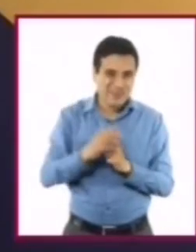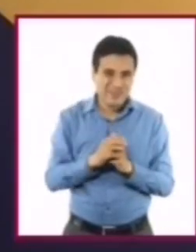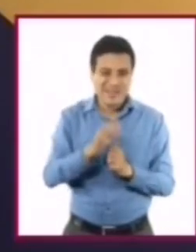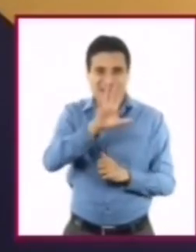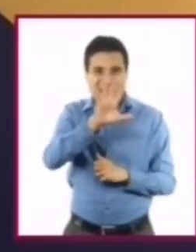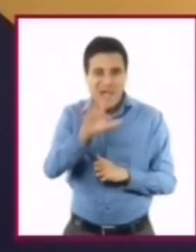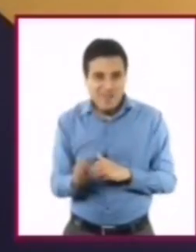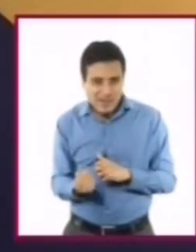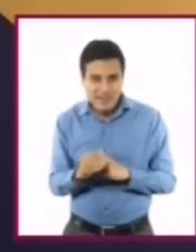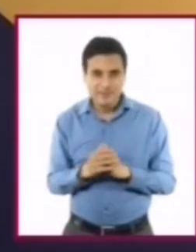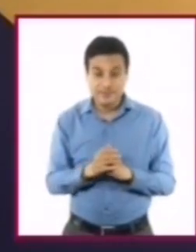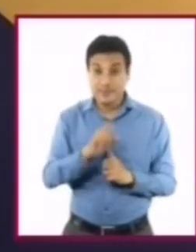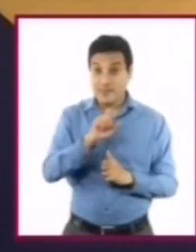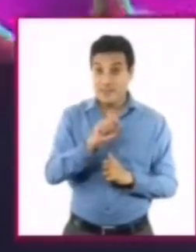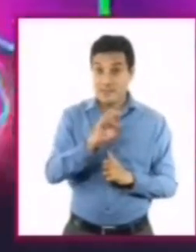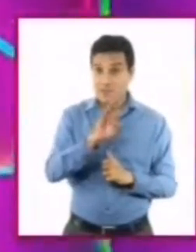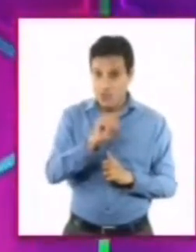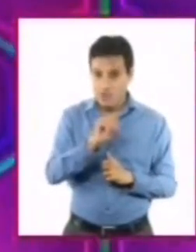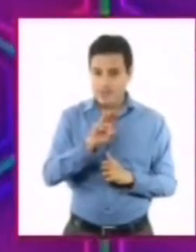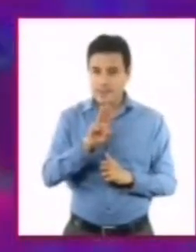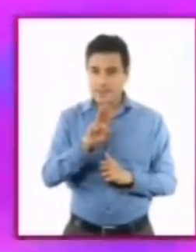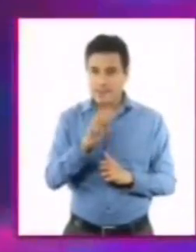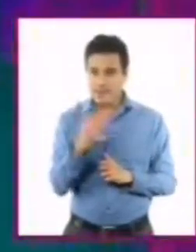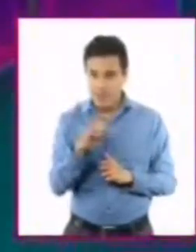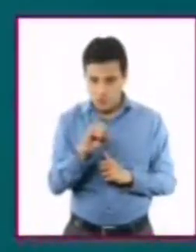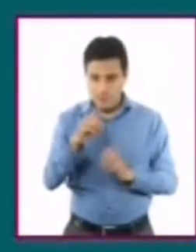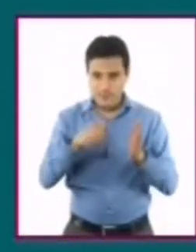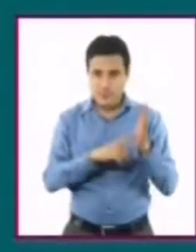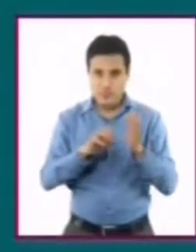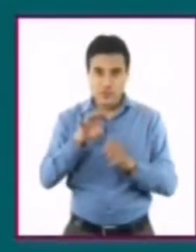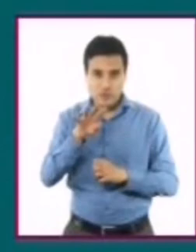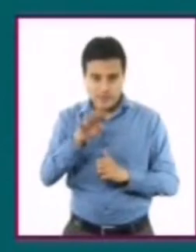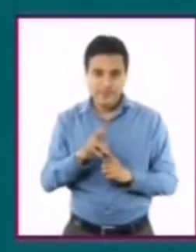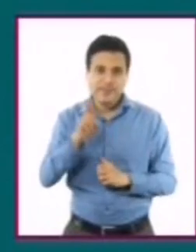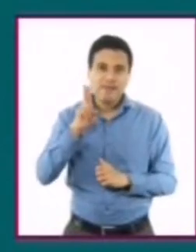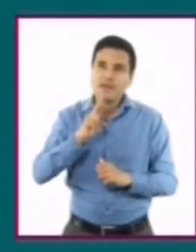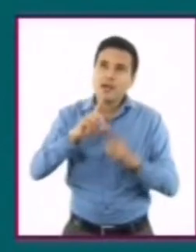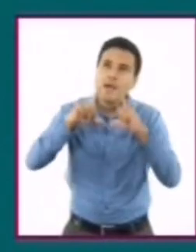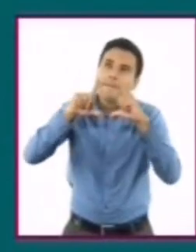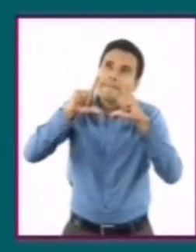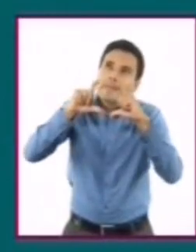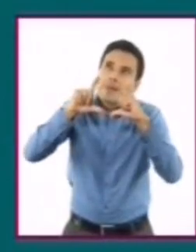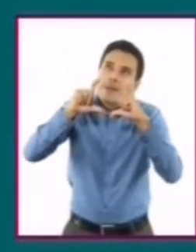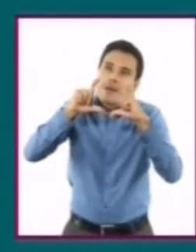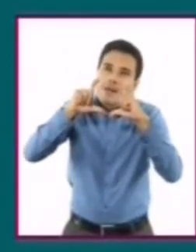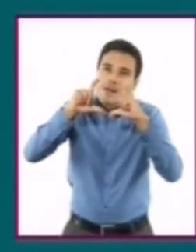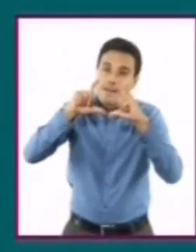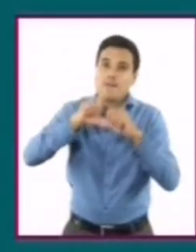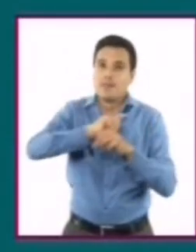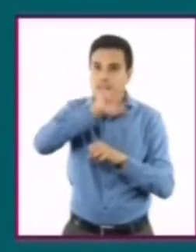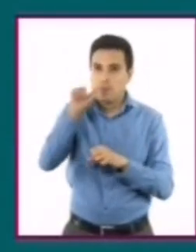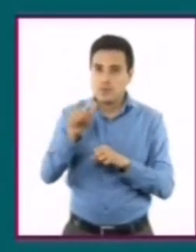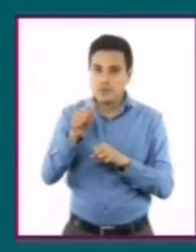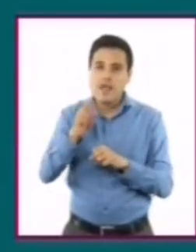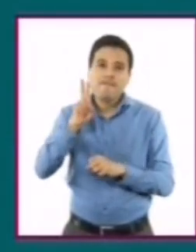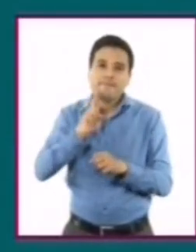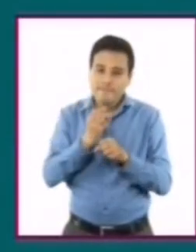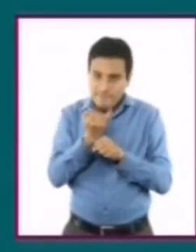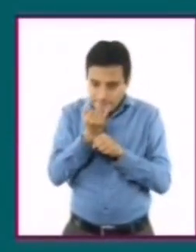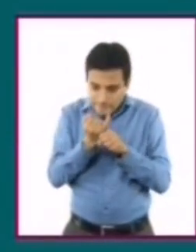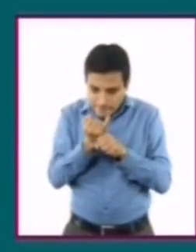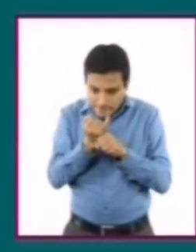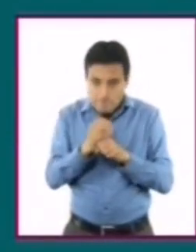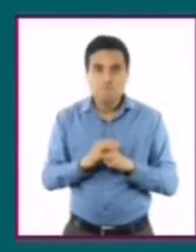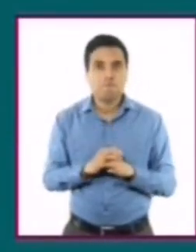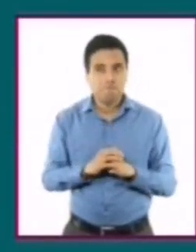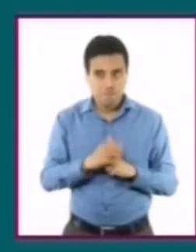Occidental y el 29 de mayo de 1919 obtuvo las fotografías que servirían de evidencia para confirmar la